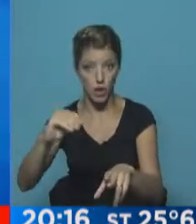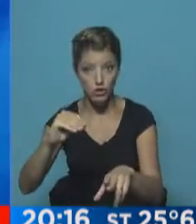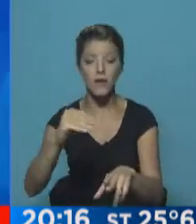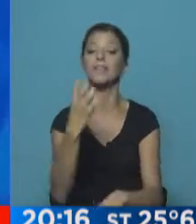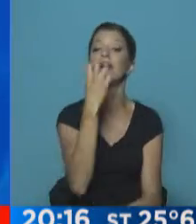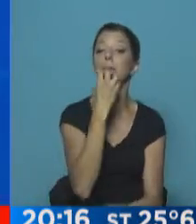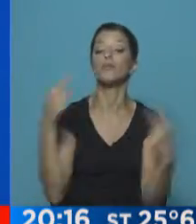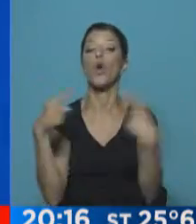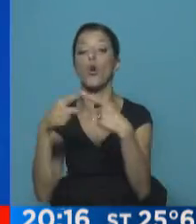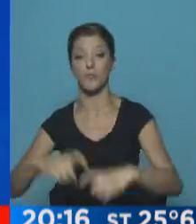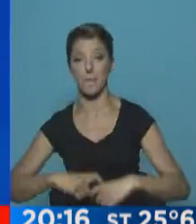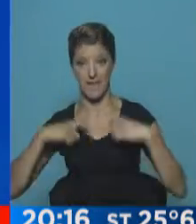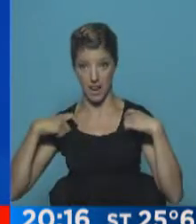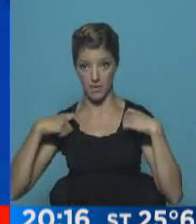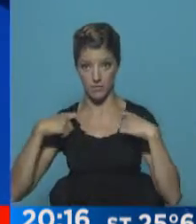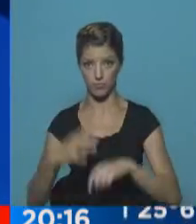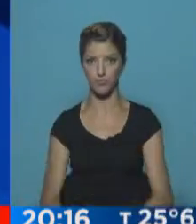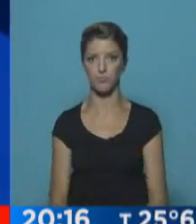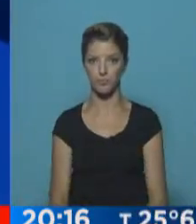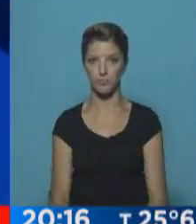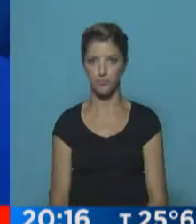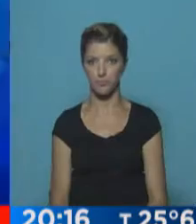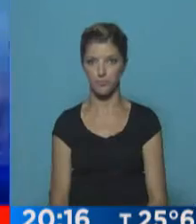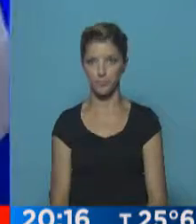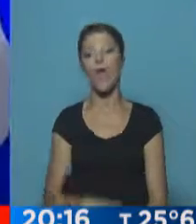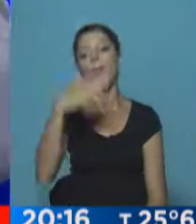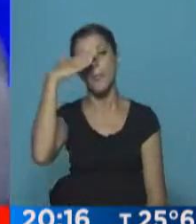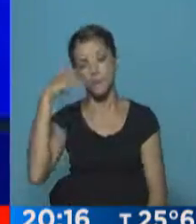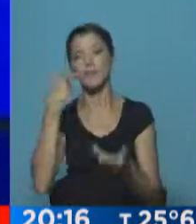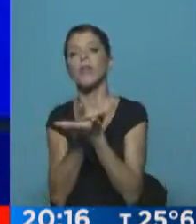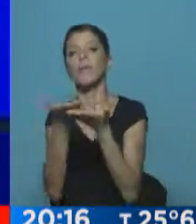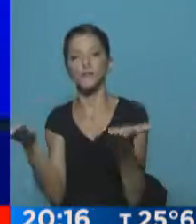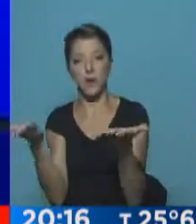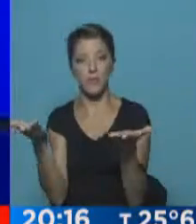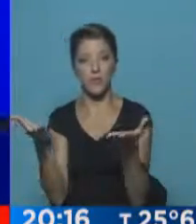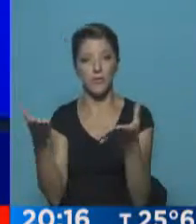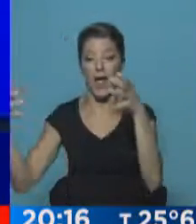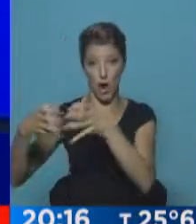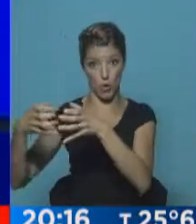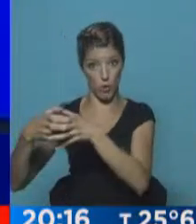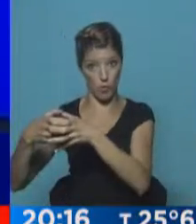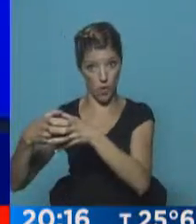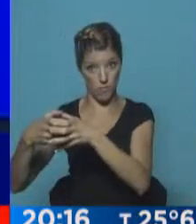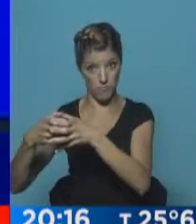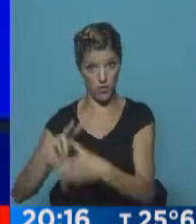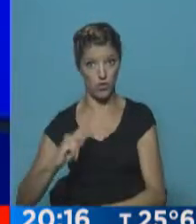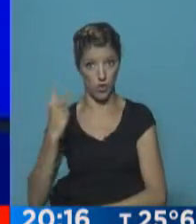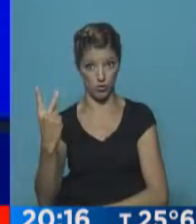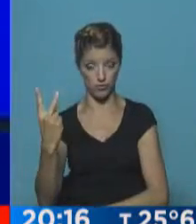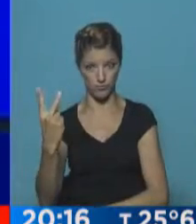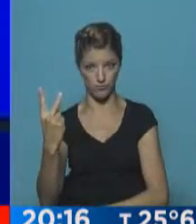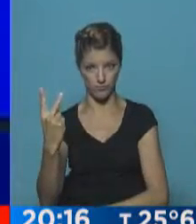Sarmiento recibe a Vélez. Luego vamos a estar compartiendo lo que va a ser